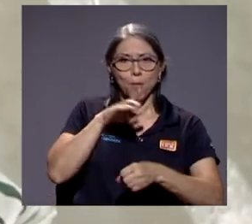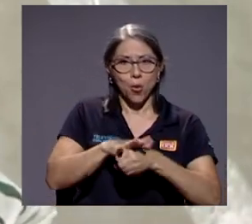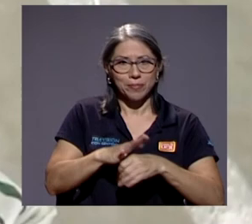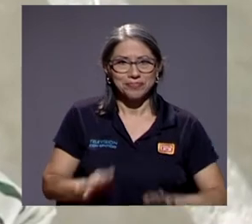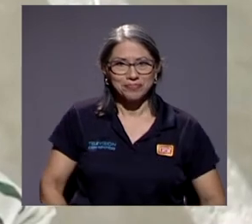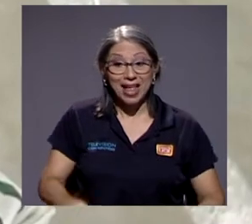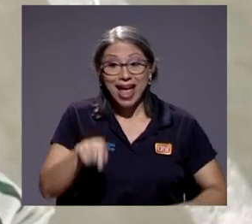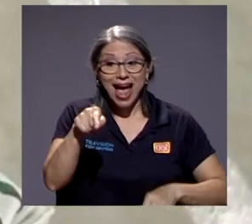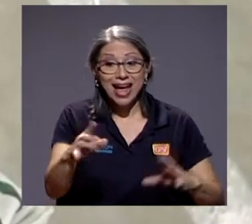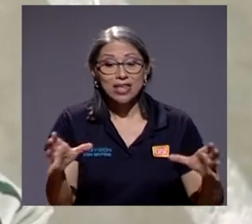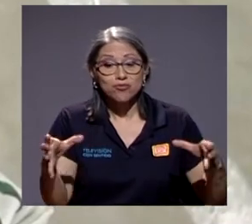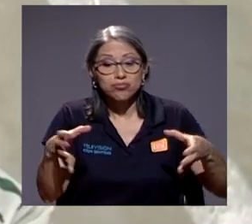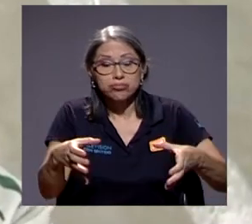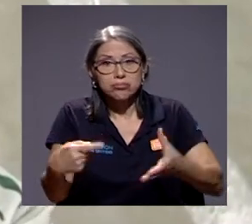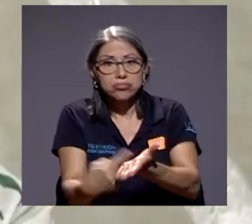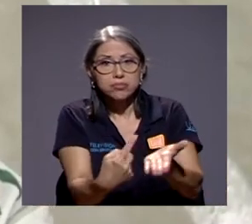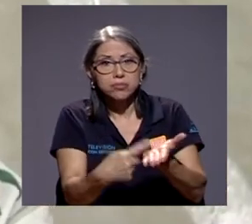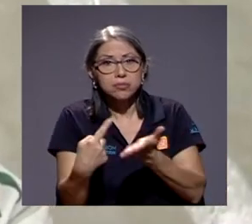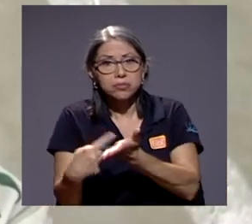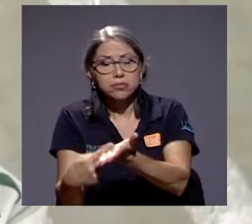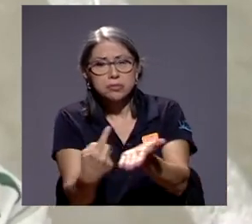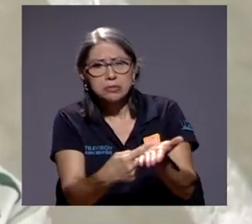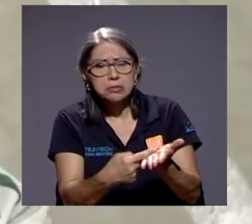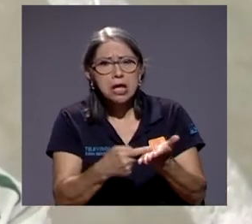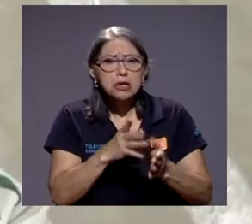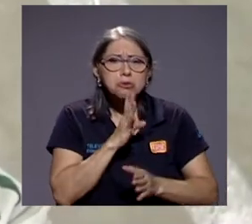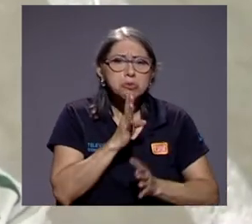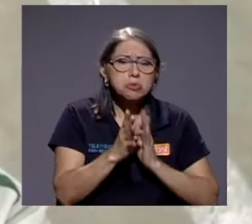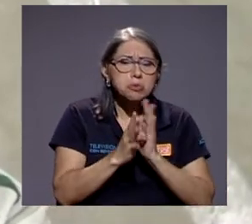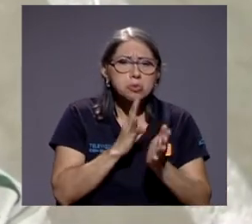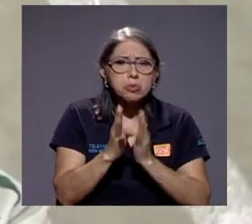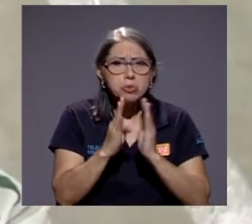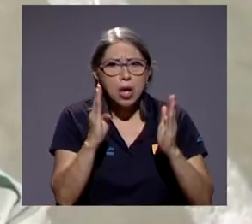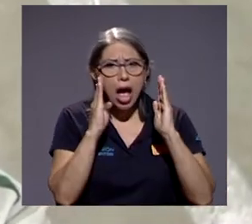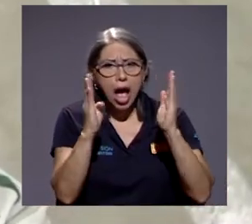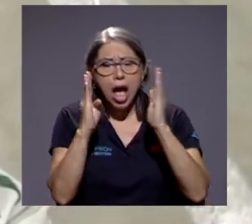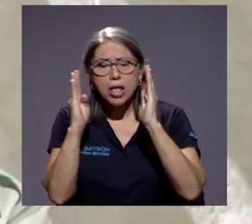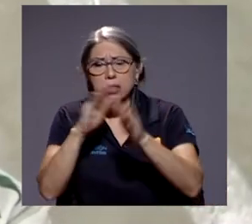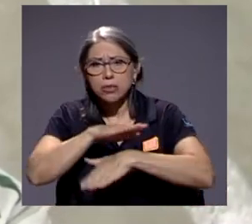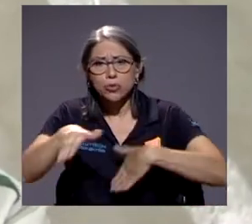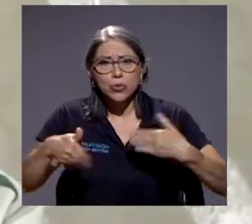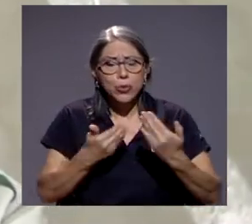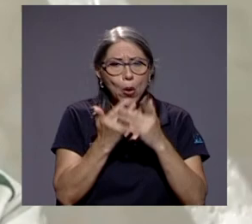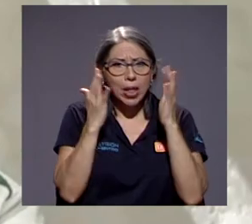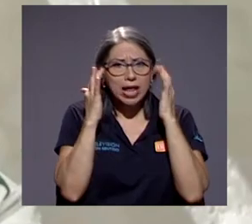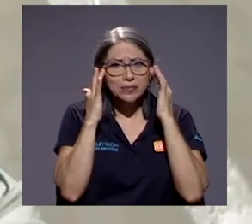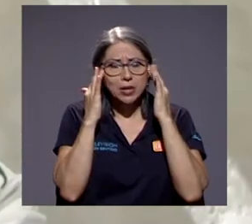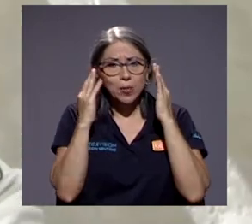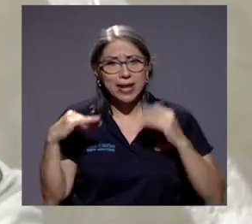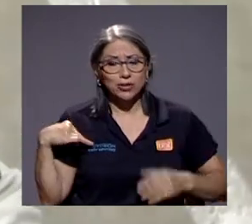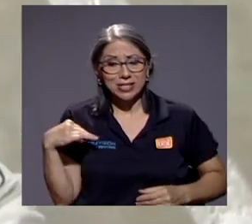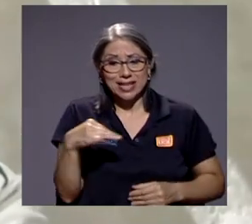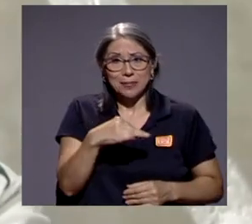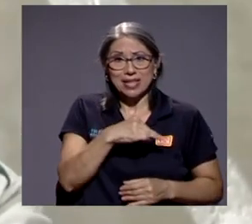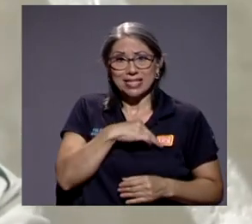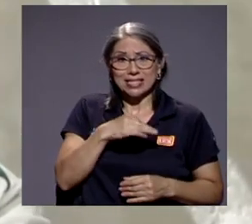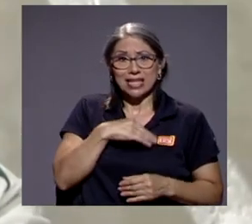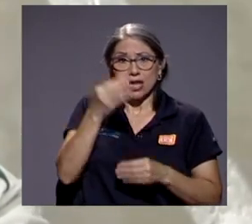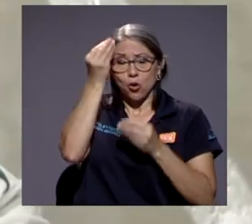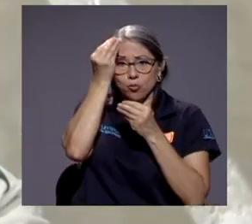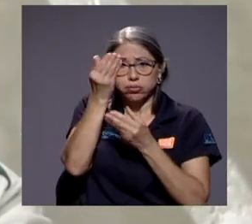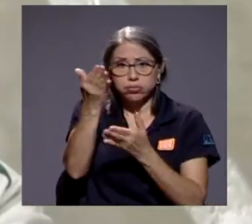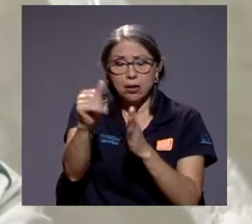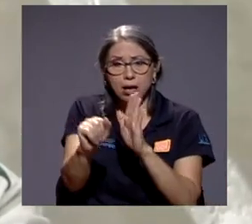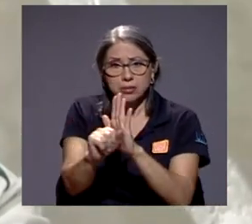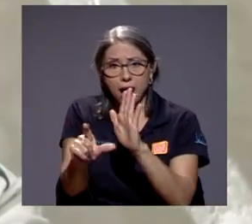mesa se están atendiendo todas las preocupaciones que el ministerio hizo llegar a la asamblea y el objetivo es poder